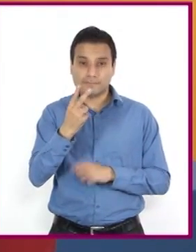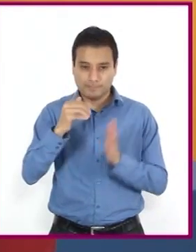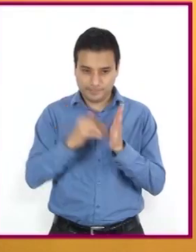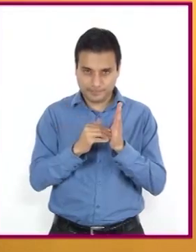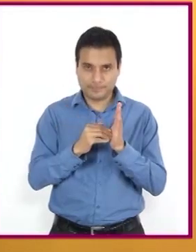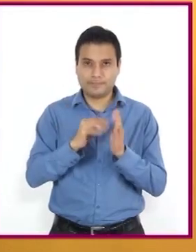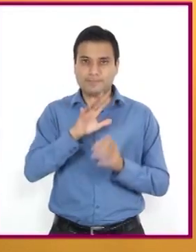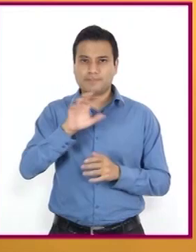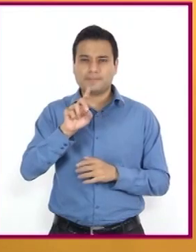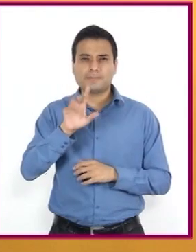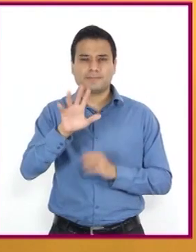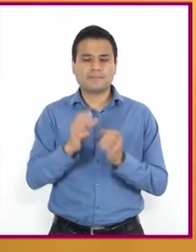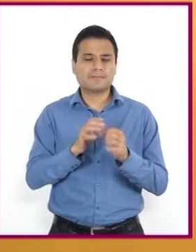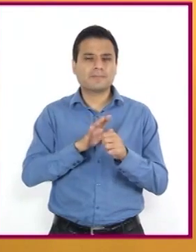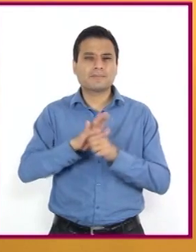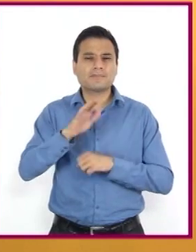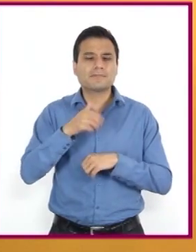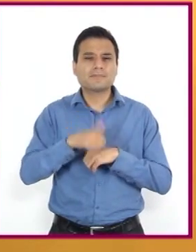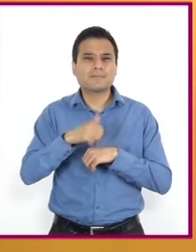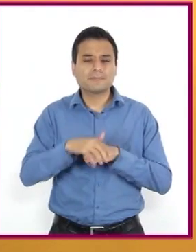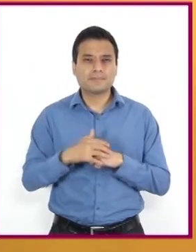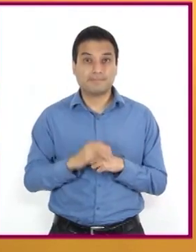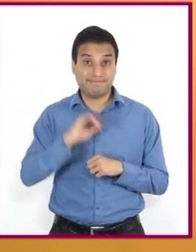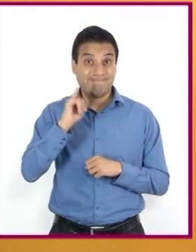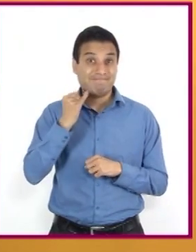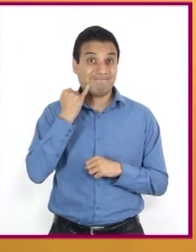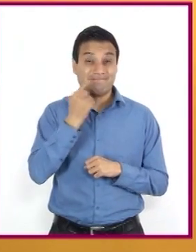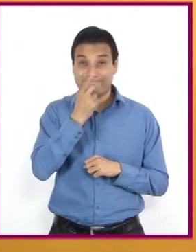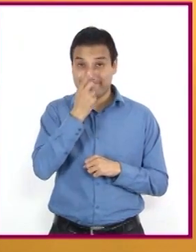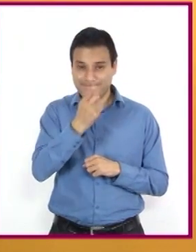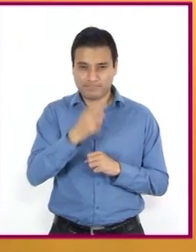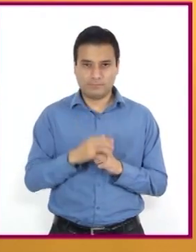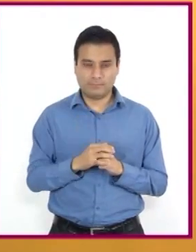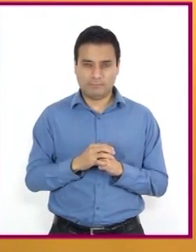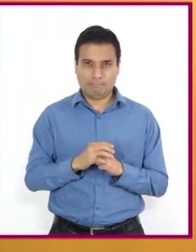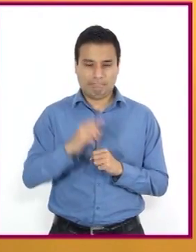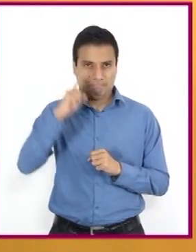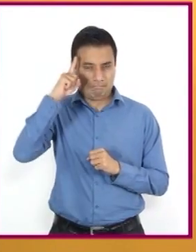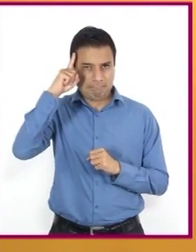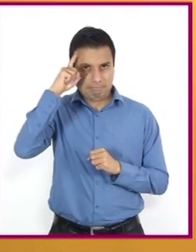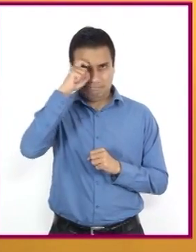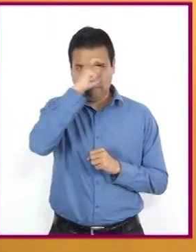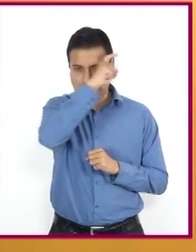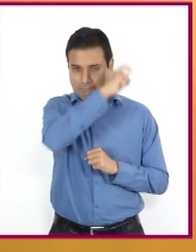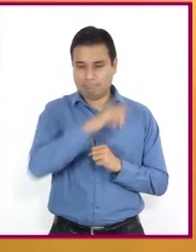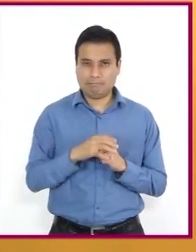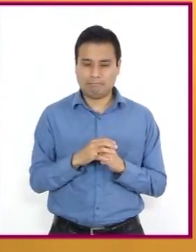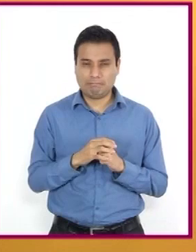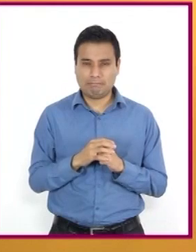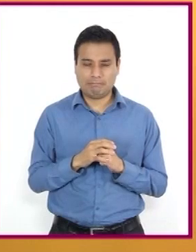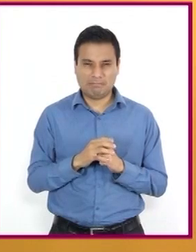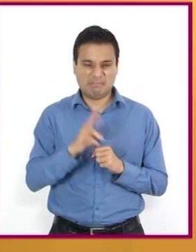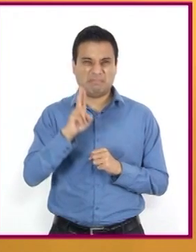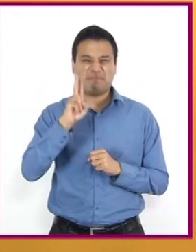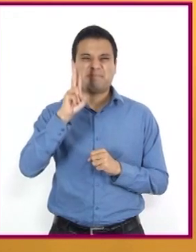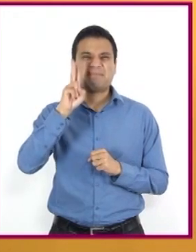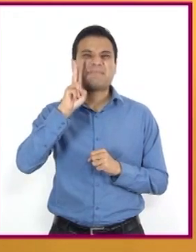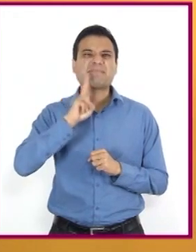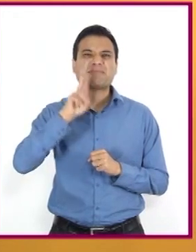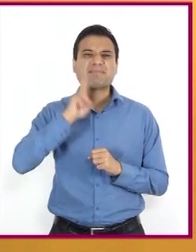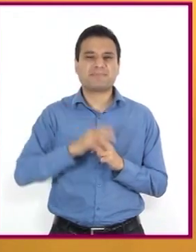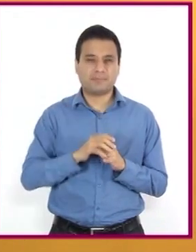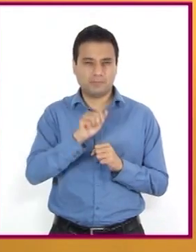42.535? Giancarlo responde que ya no es tan fácil encontrar ese número y que ahora tendrá que aplicar